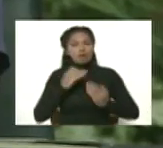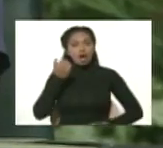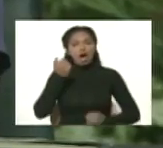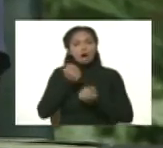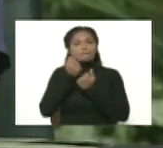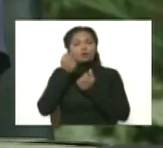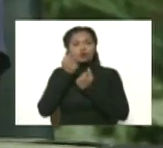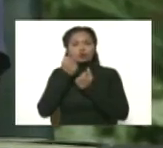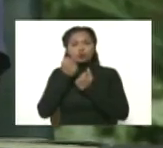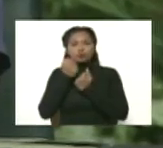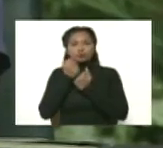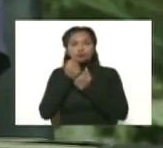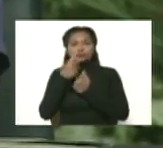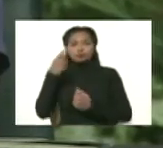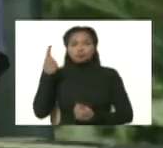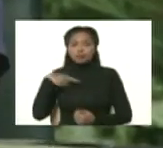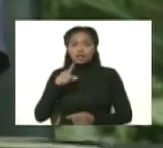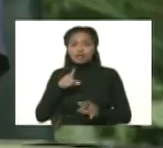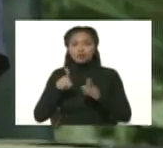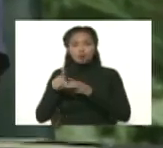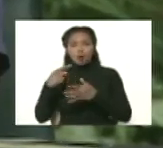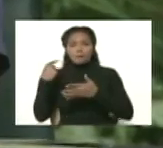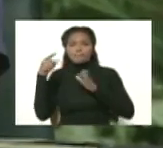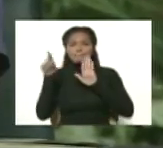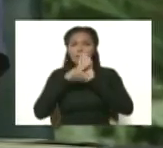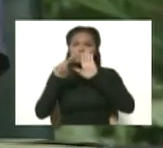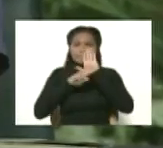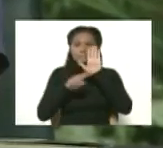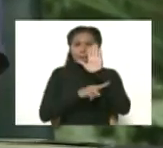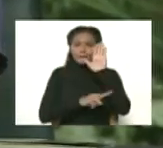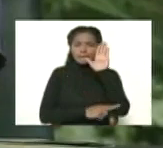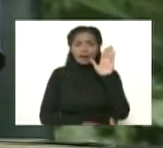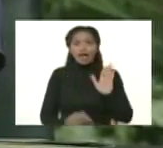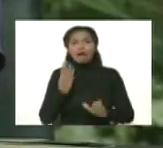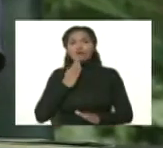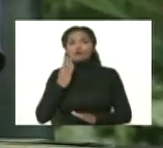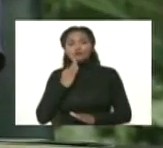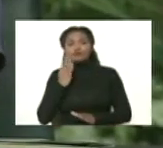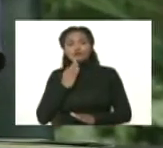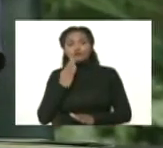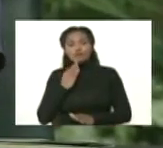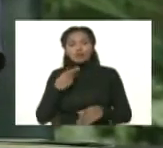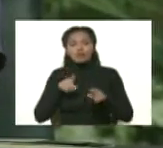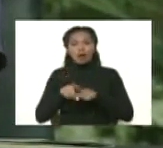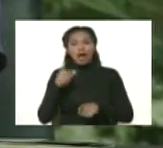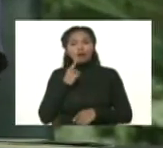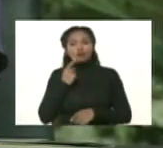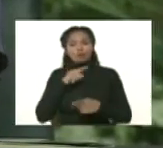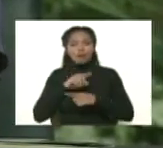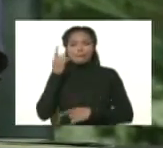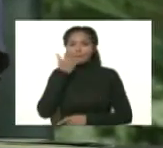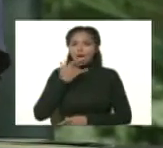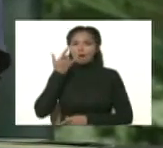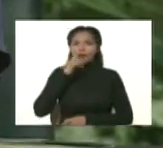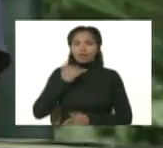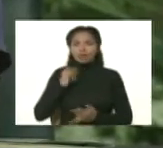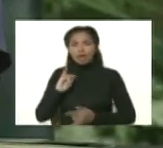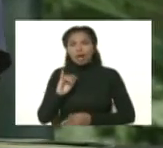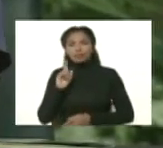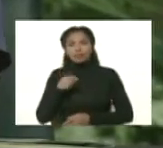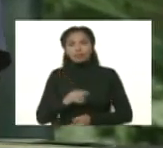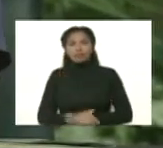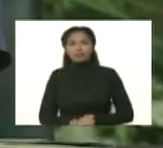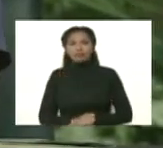solidaridad. Contiene las pautas de tradiciones y costumbres afrovenezolanas,